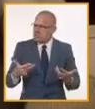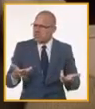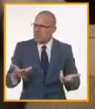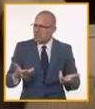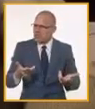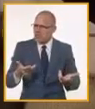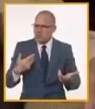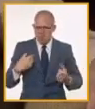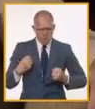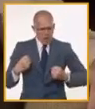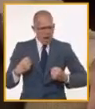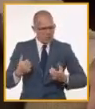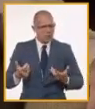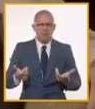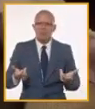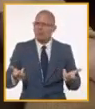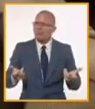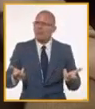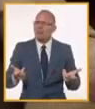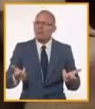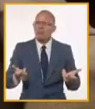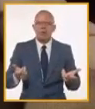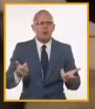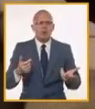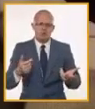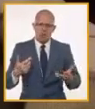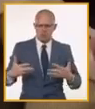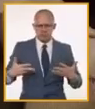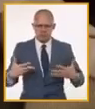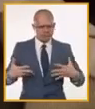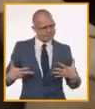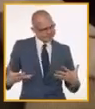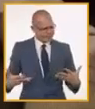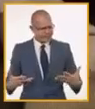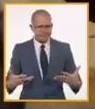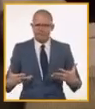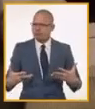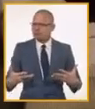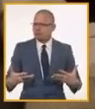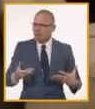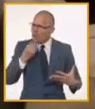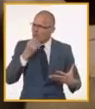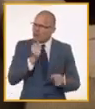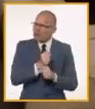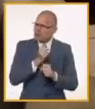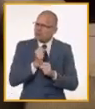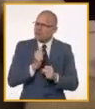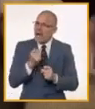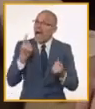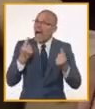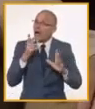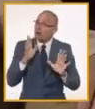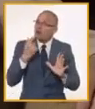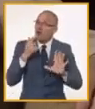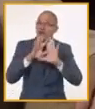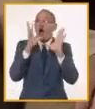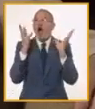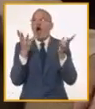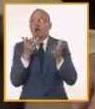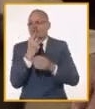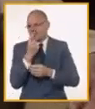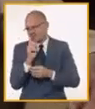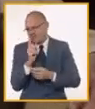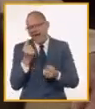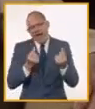puedo, que tengo ánimo, que tengo disposición, y hago algunas tareas que no te las